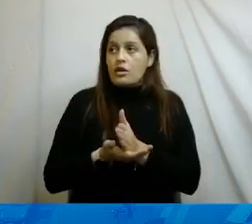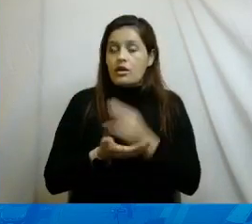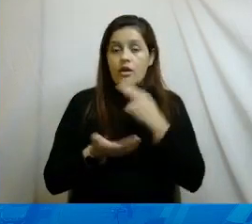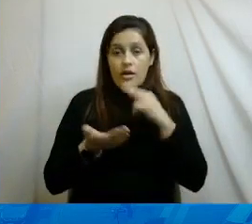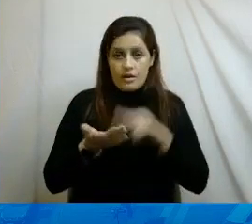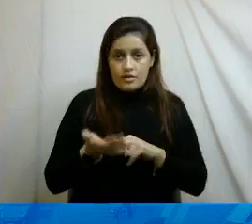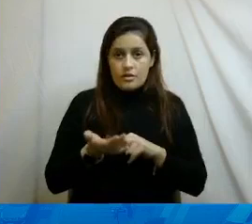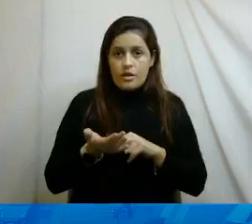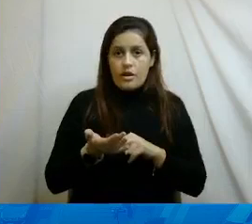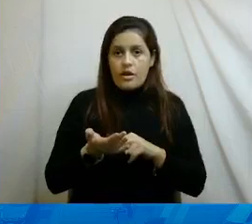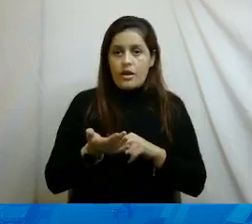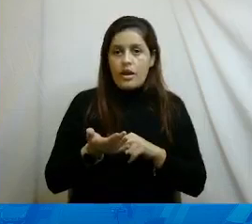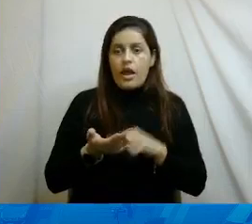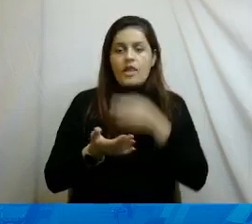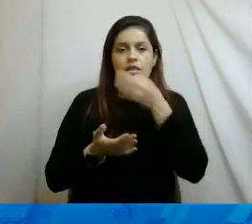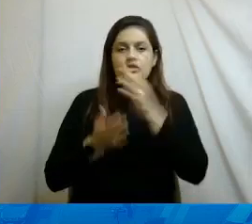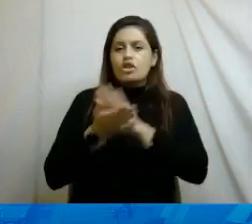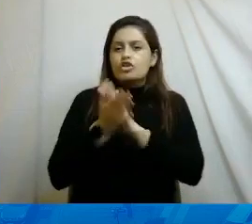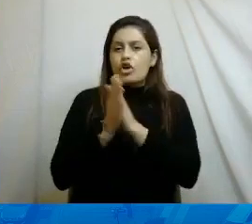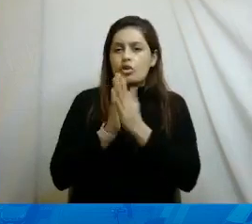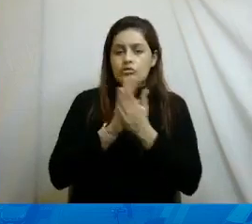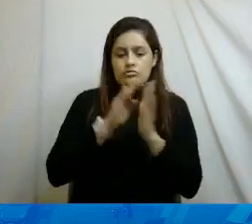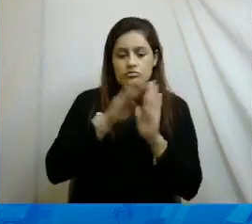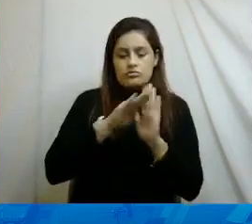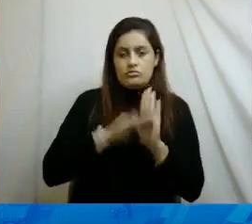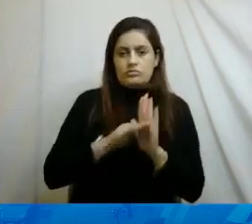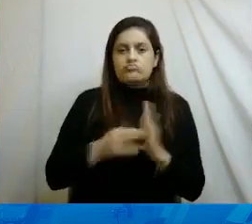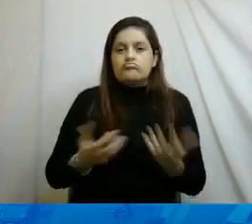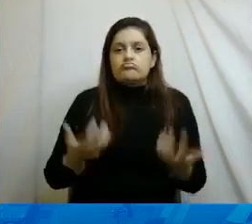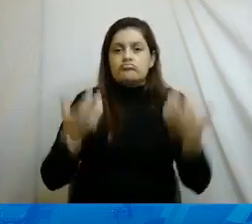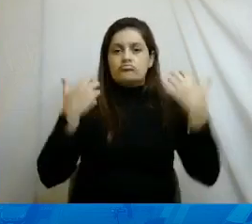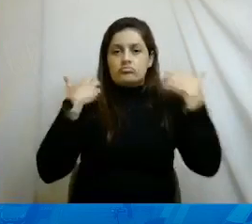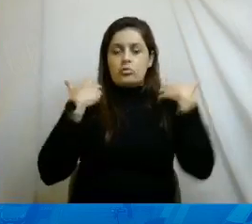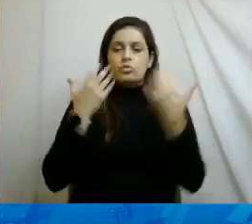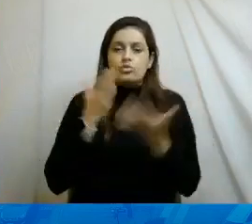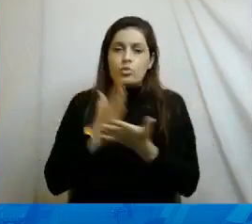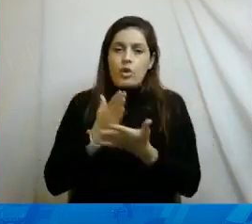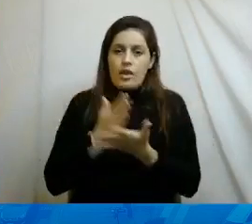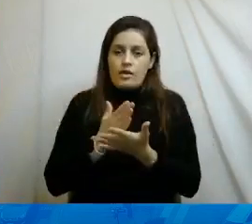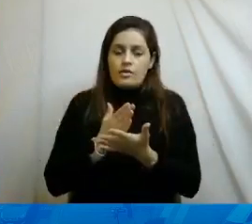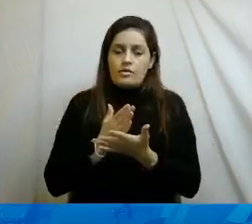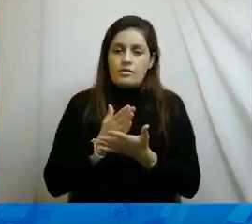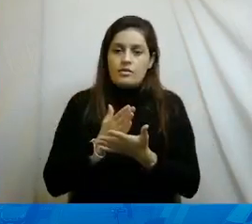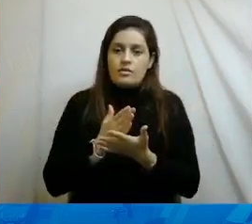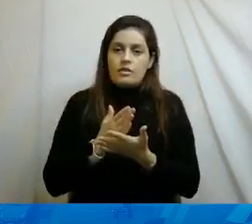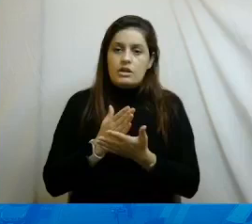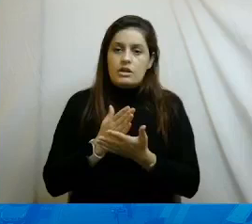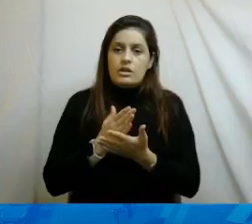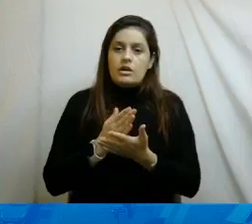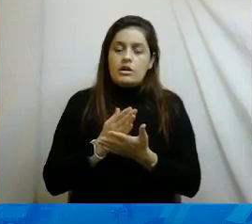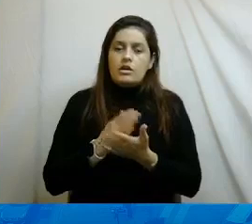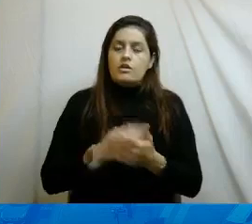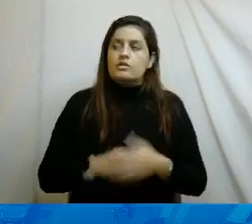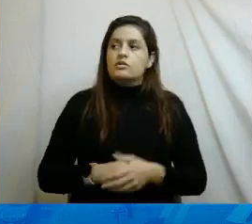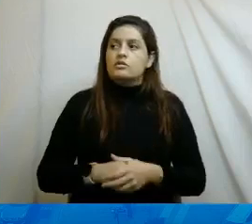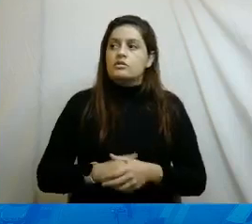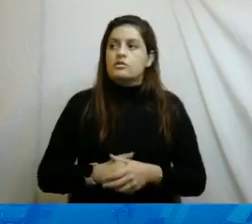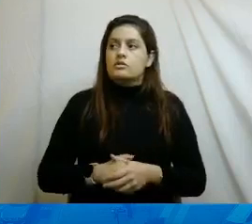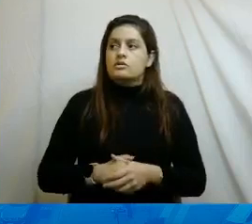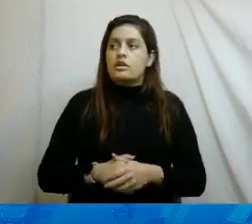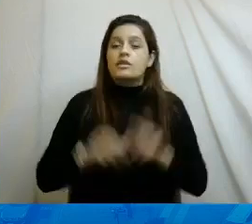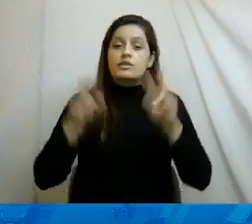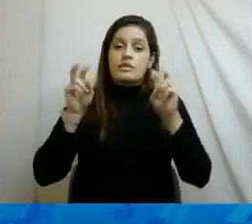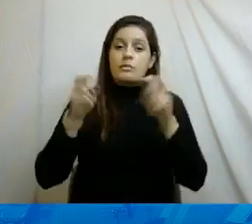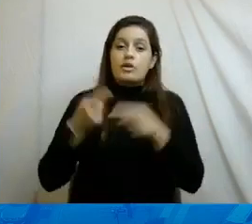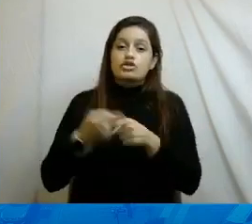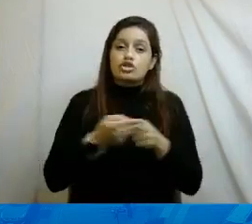carta, hemos manejado todos los protocolos que nos corresponde como institución educativa poder aplicar y poder llevar a cabo. ámbitos sociales